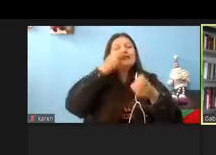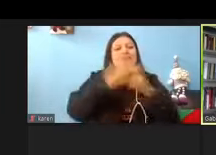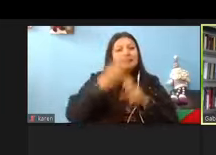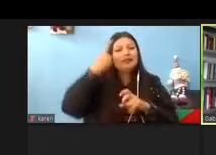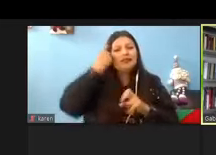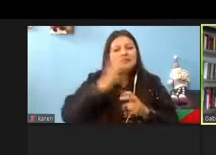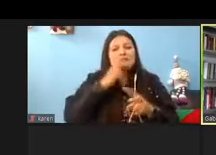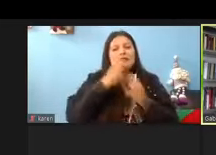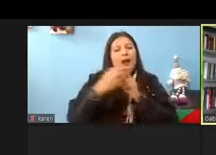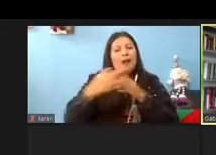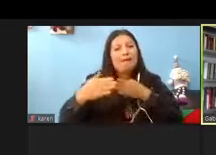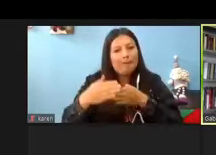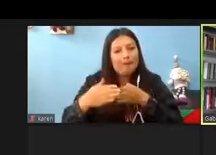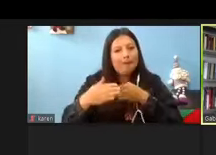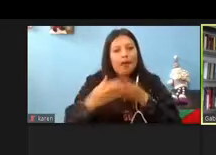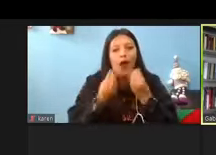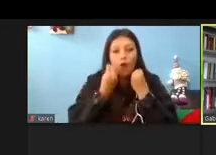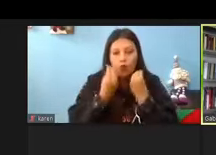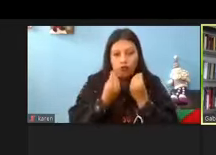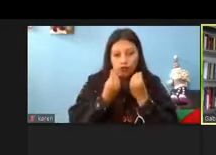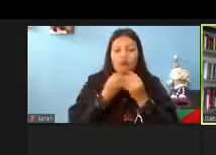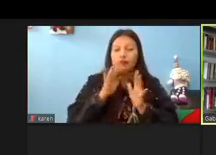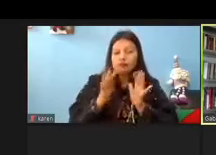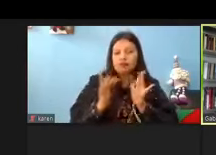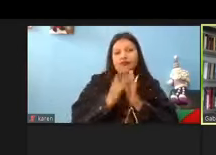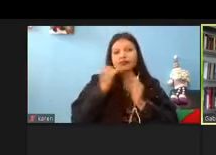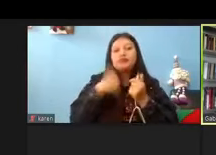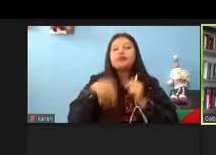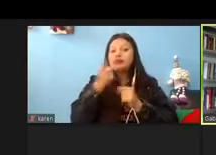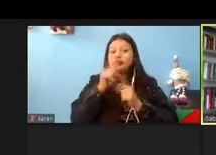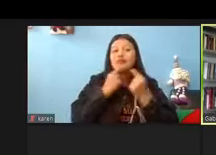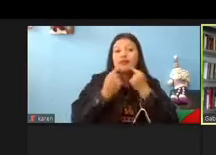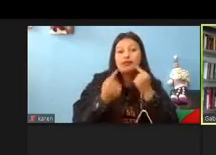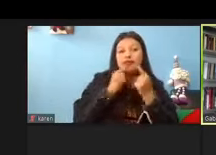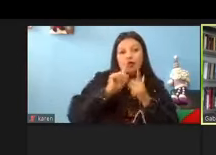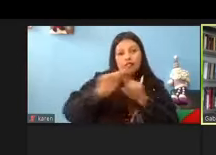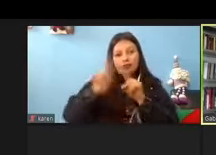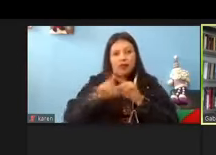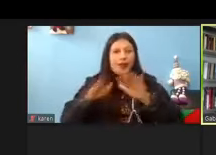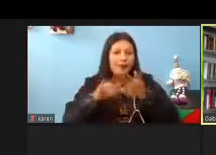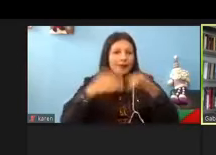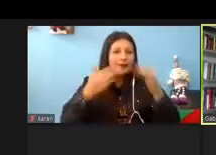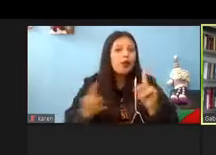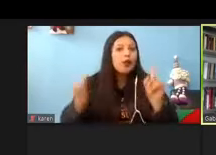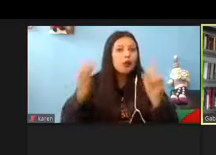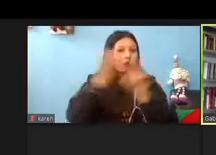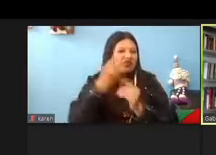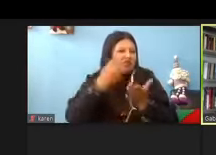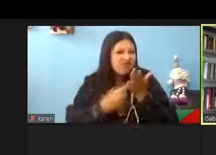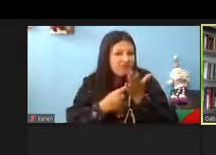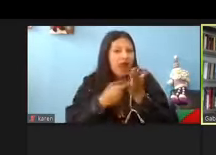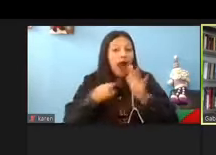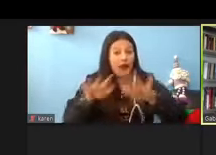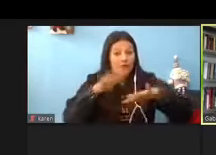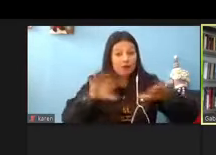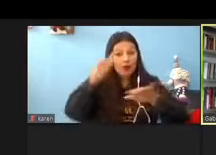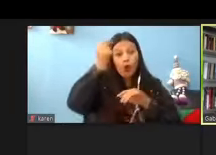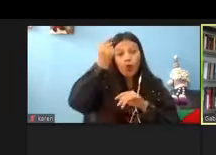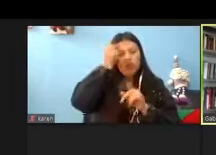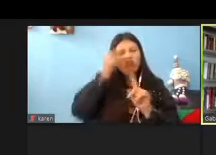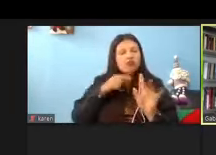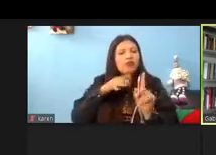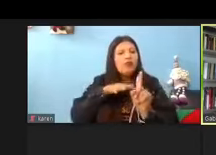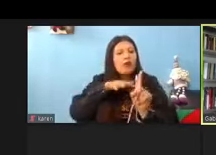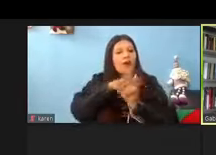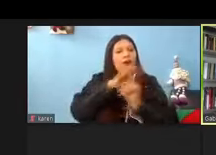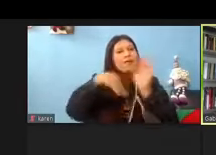obstáculos? En ese sentido, en las discusiones de las distintas mesas, encontramos que el campo de la memoria está atravesando